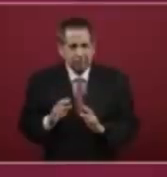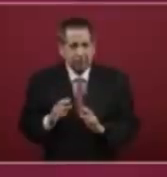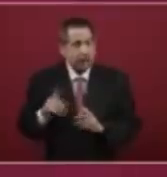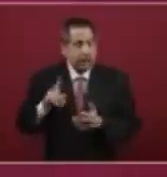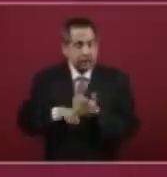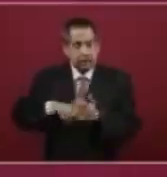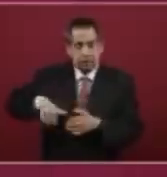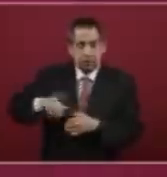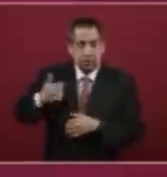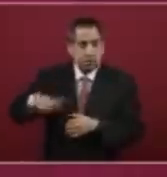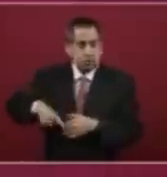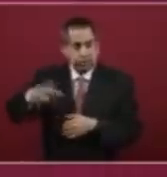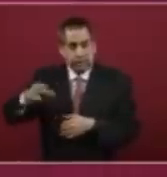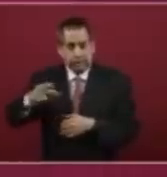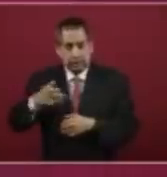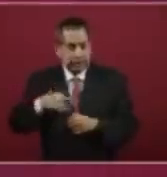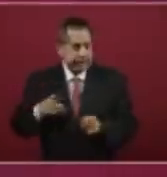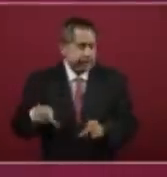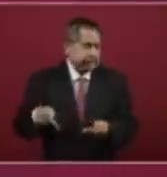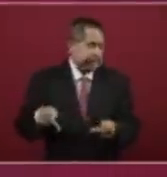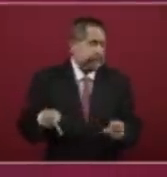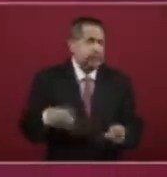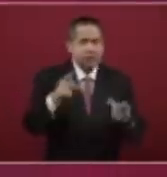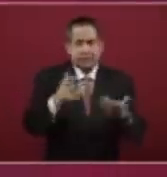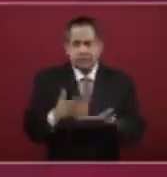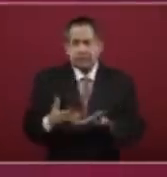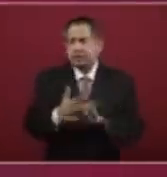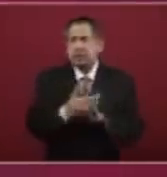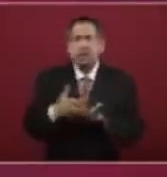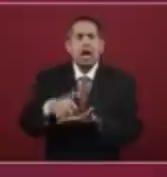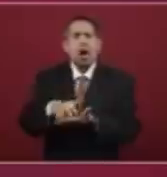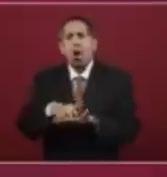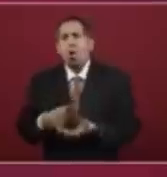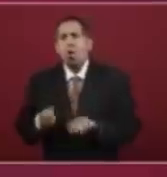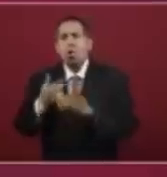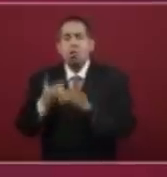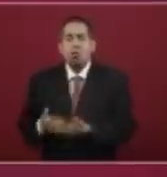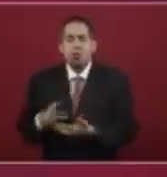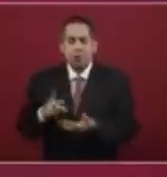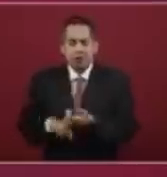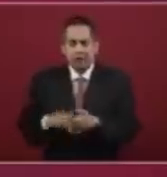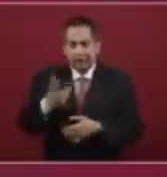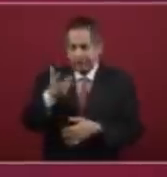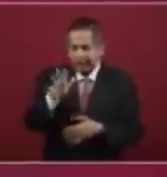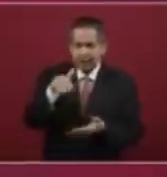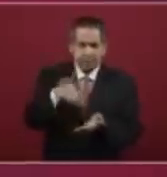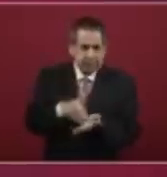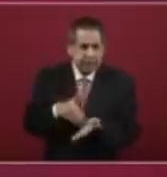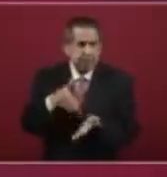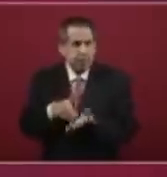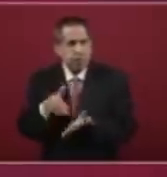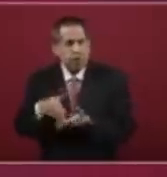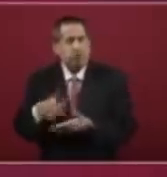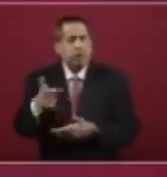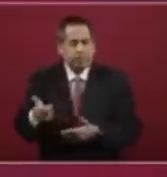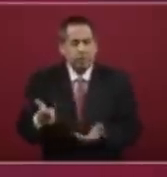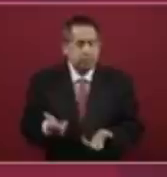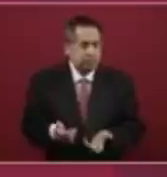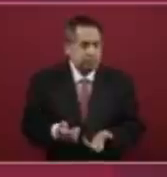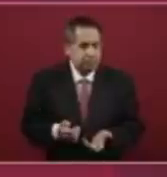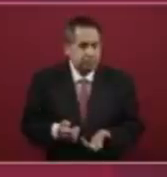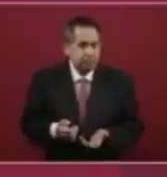tiene el gobierno, se van a ahorrar alrededor de 10,000 millones de pesos.